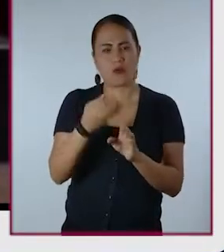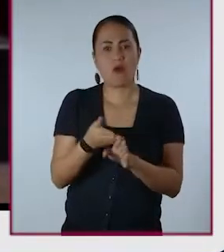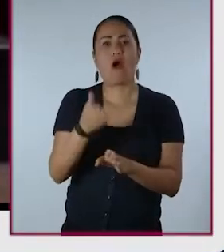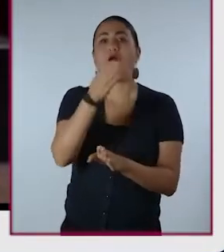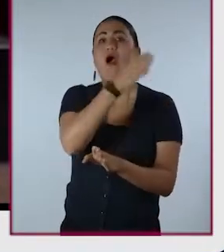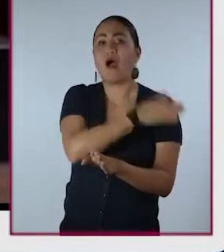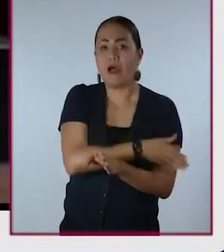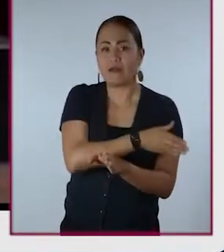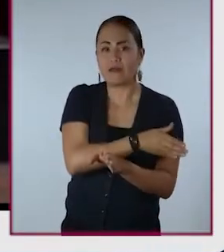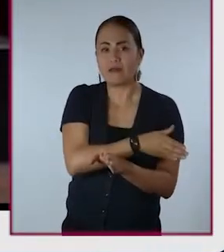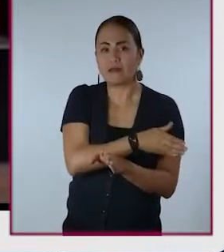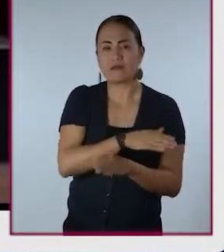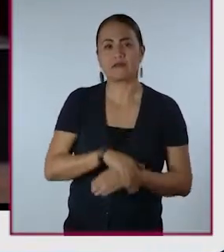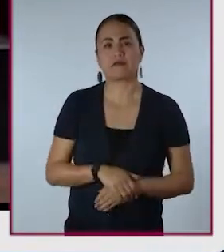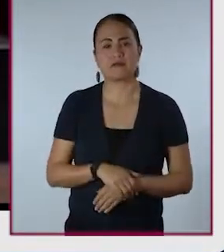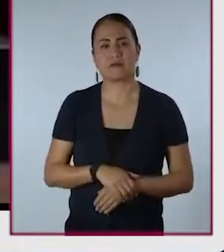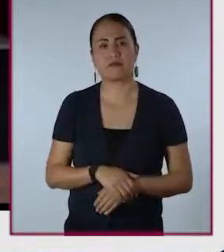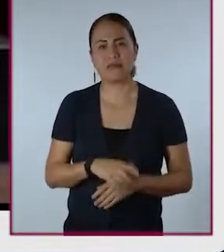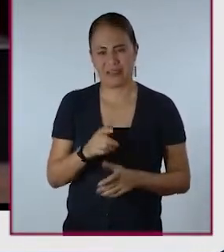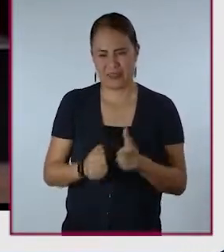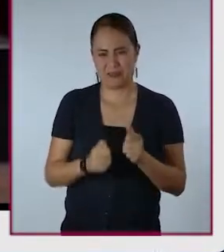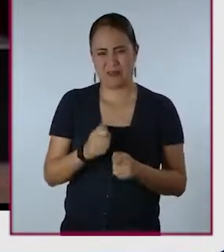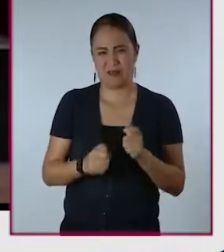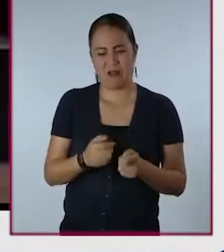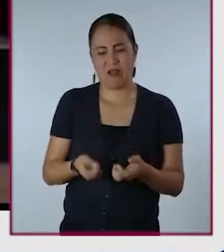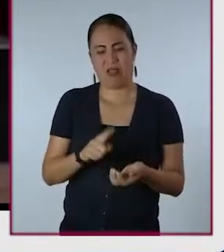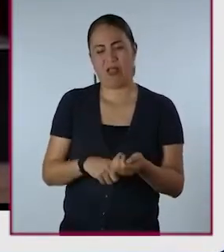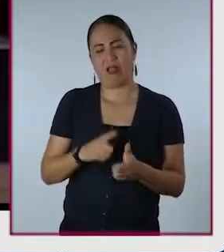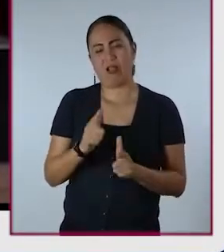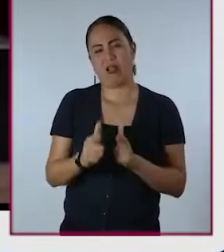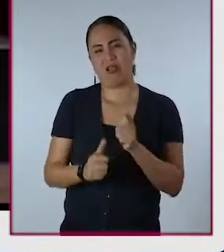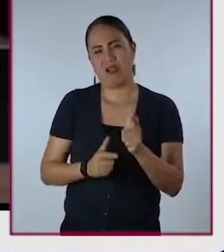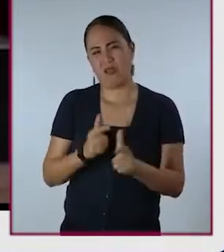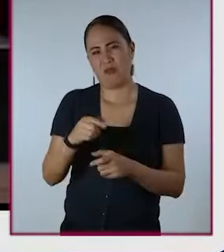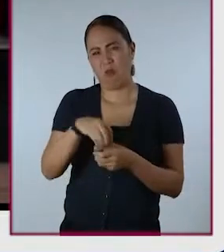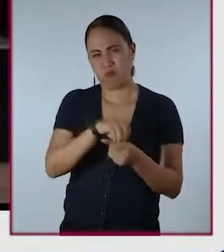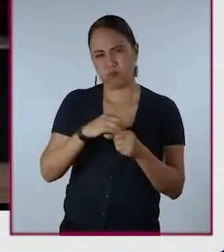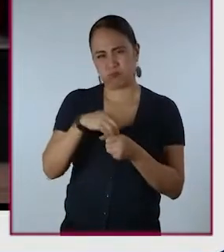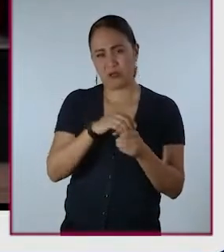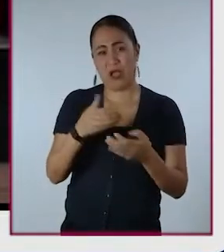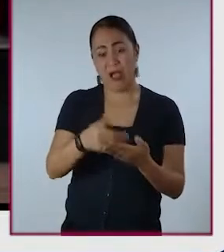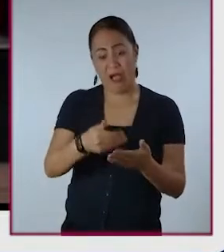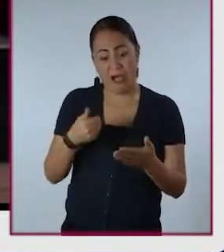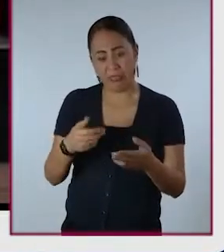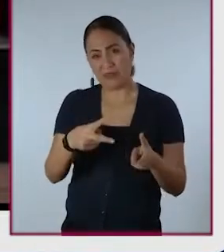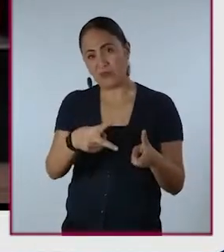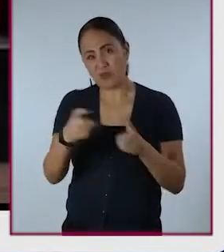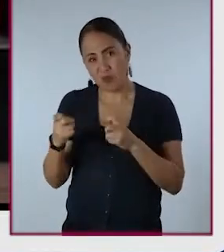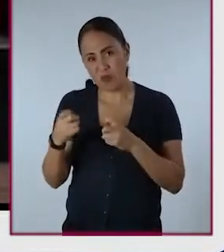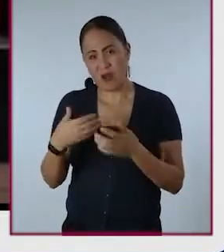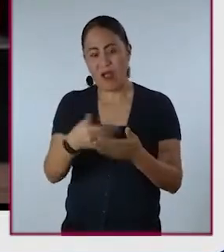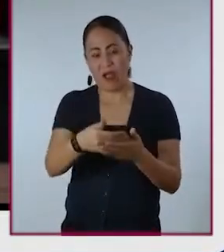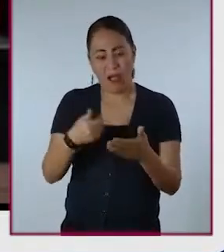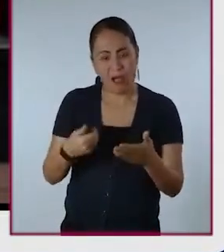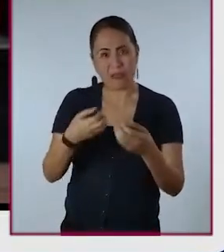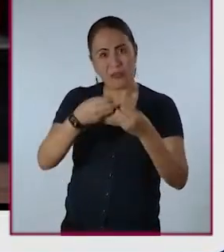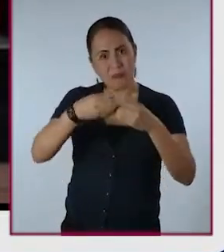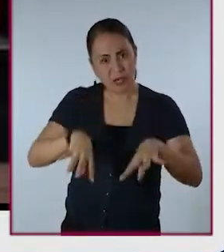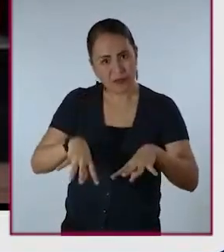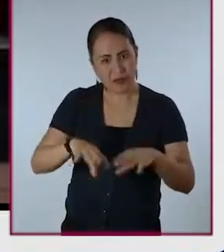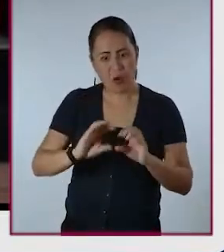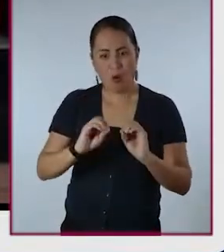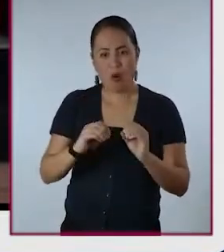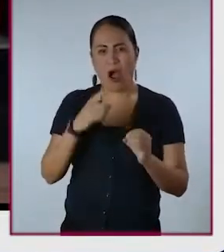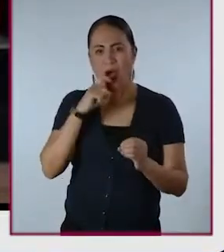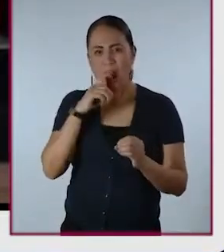ponga lento el aparatito, antes de que te lo roben, antes de que lo pierdas o lo tires en